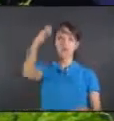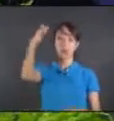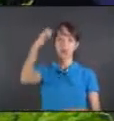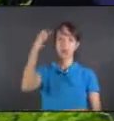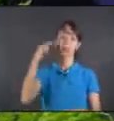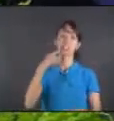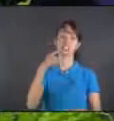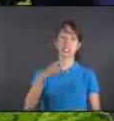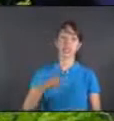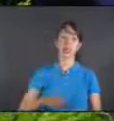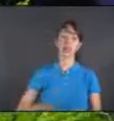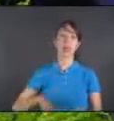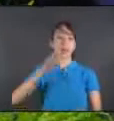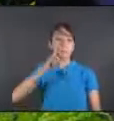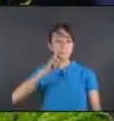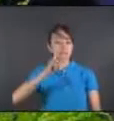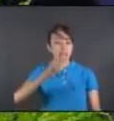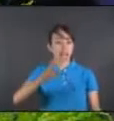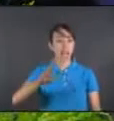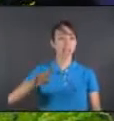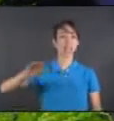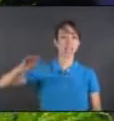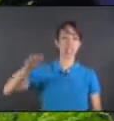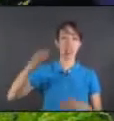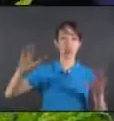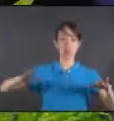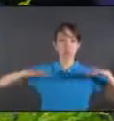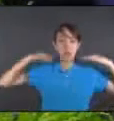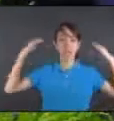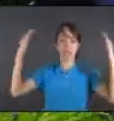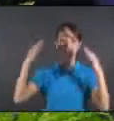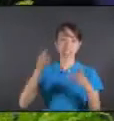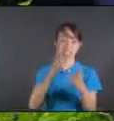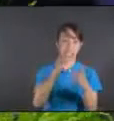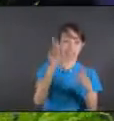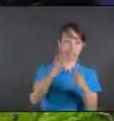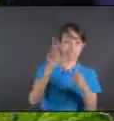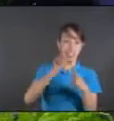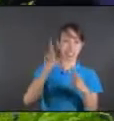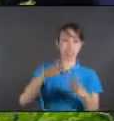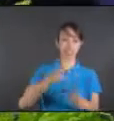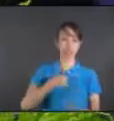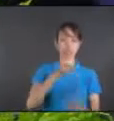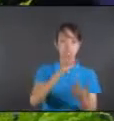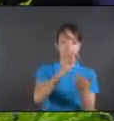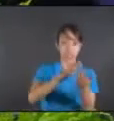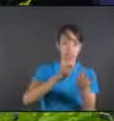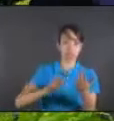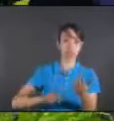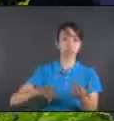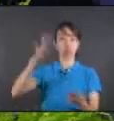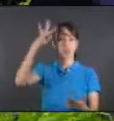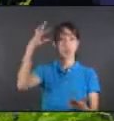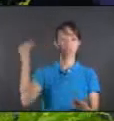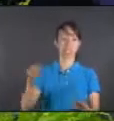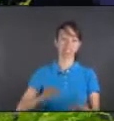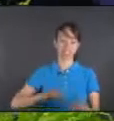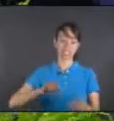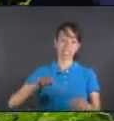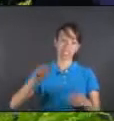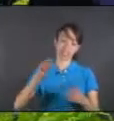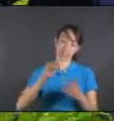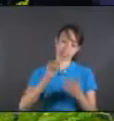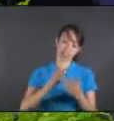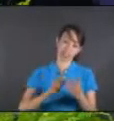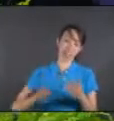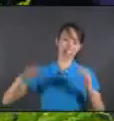creo que viene una nueva dimensión para mí. Yo lo recibo en el nombre de Jesús, ¿verdad? Por eso